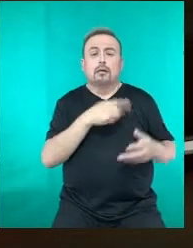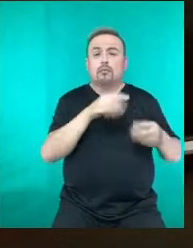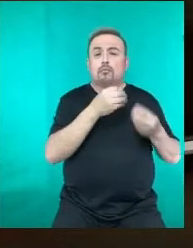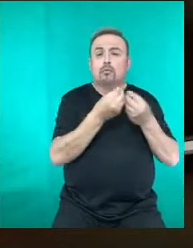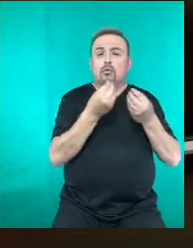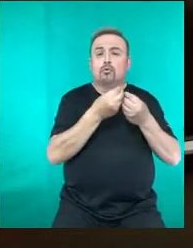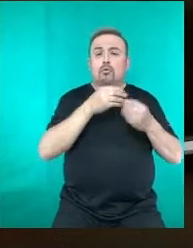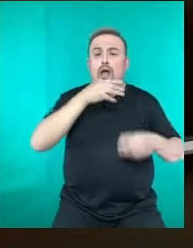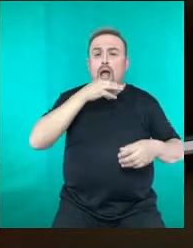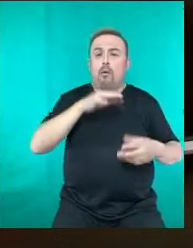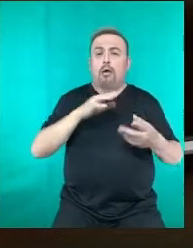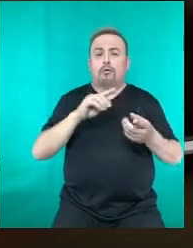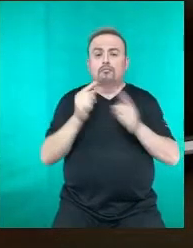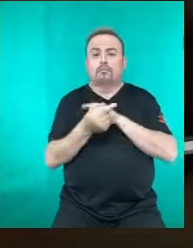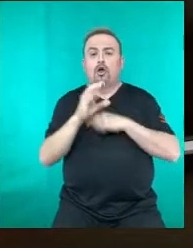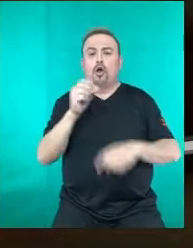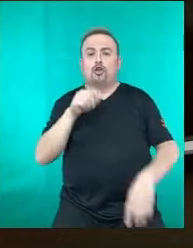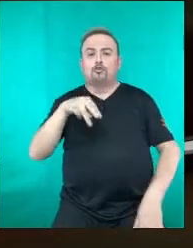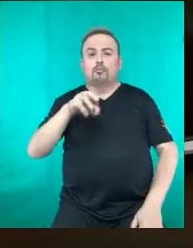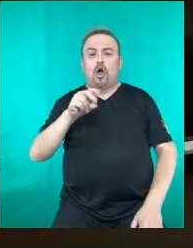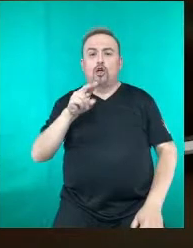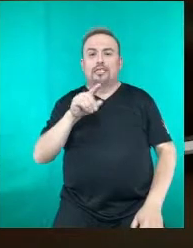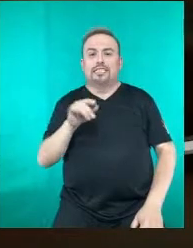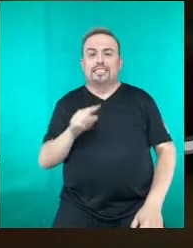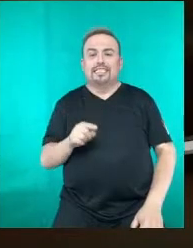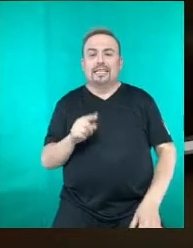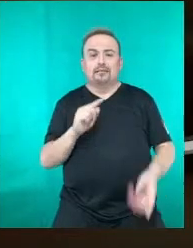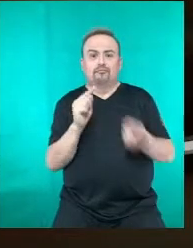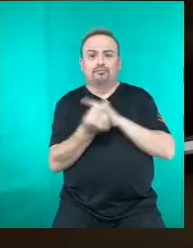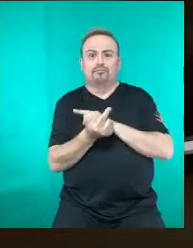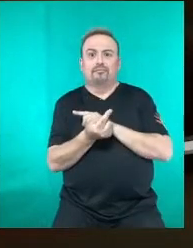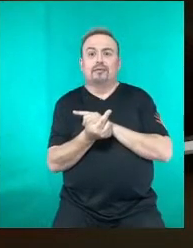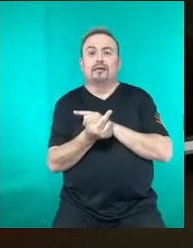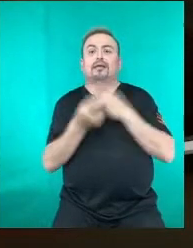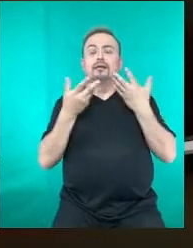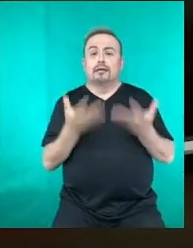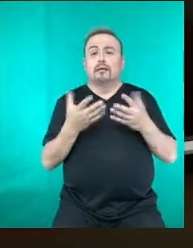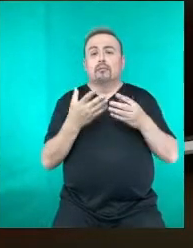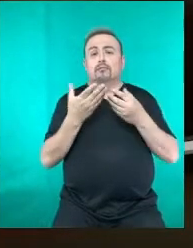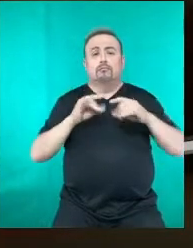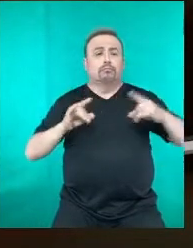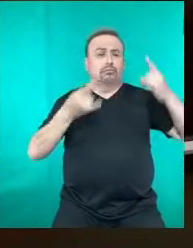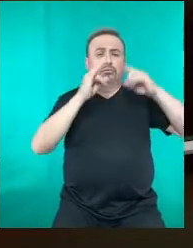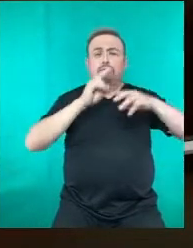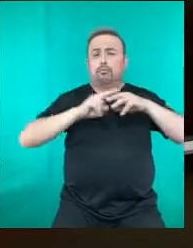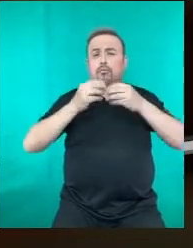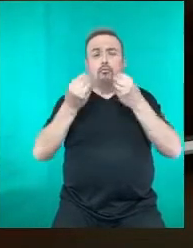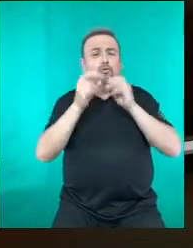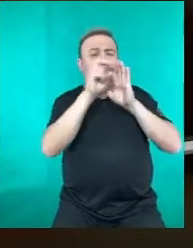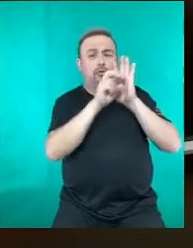osmosis inversa, y bueno, mucha infraestructura en general y muchos proyectos.